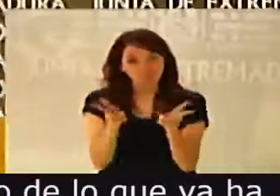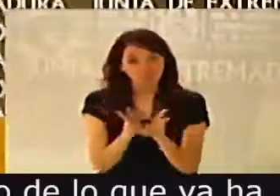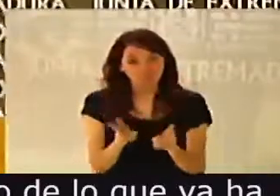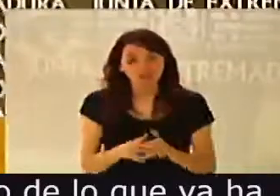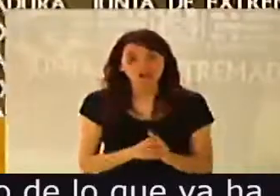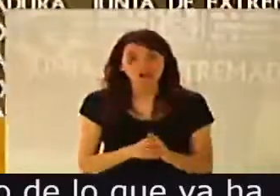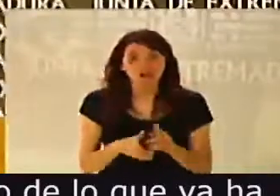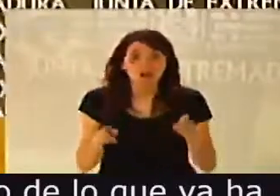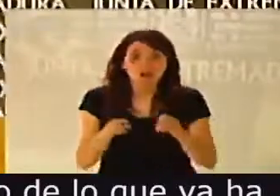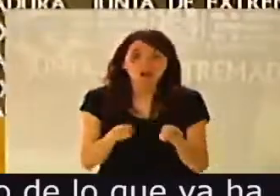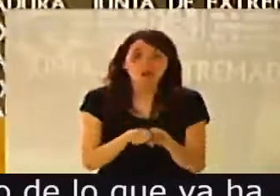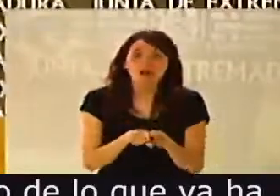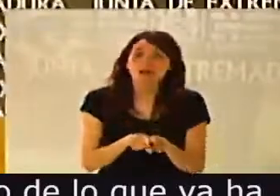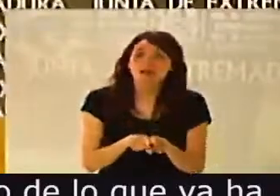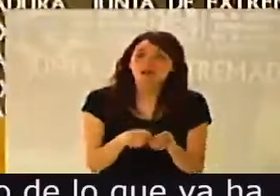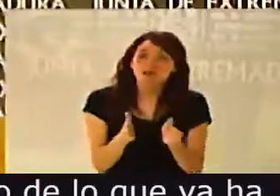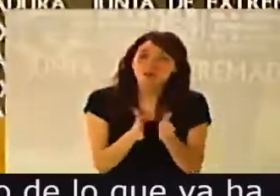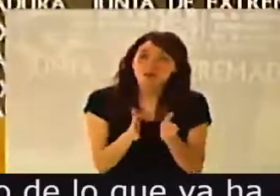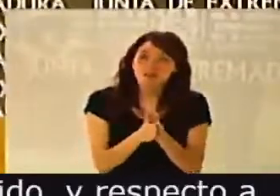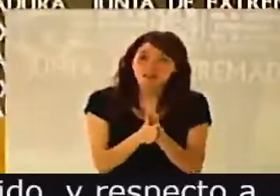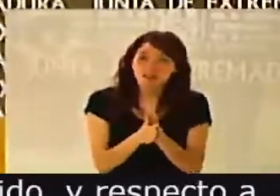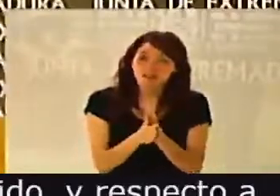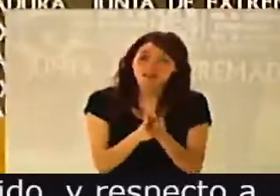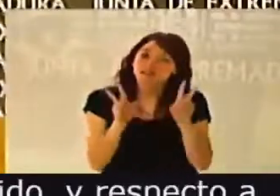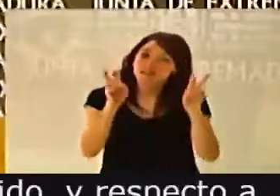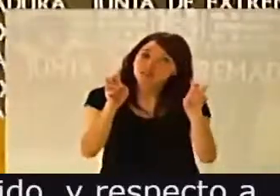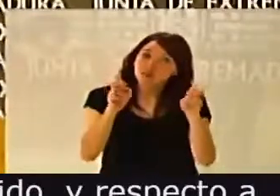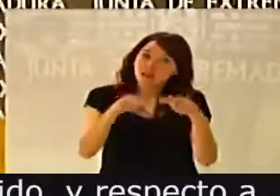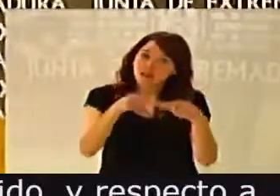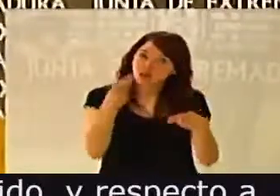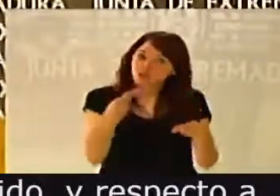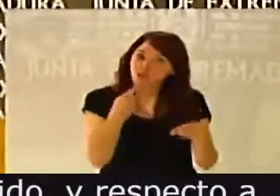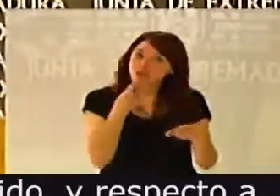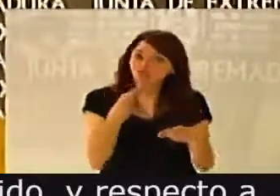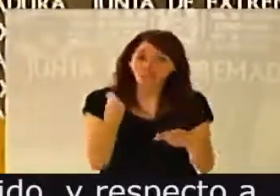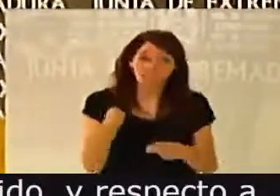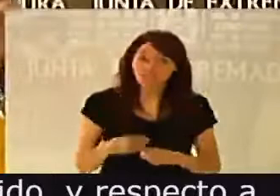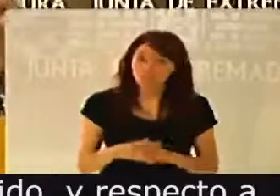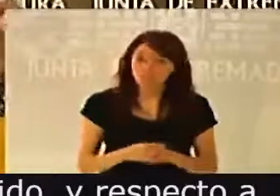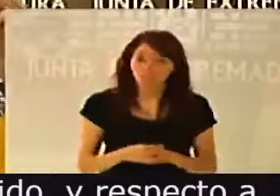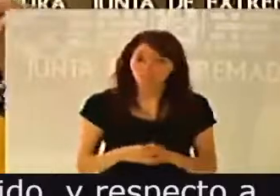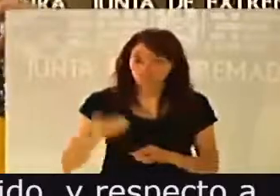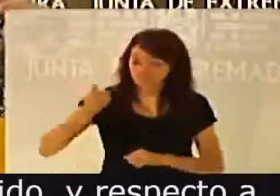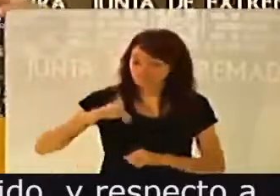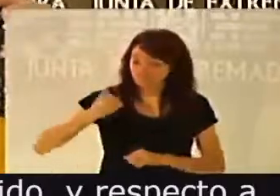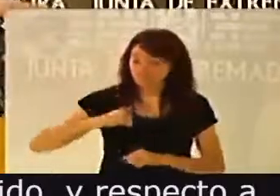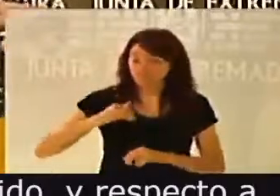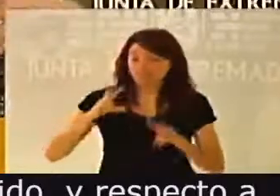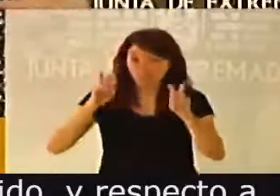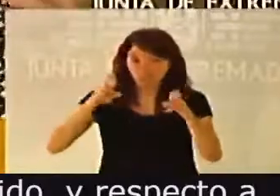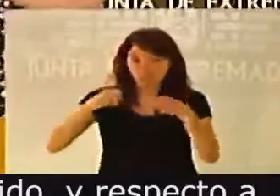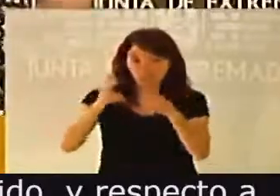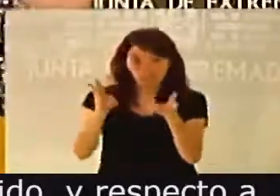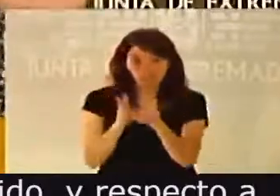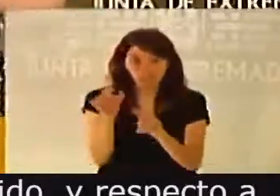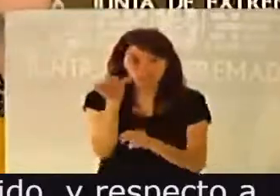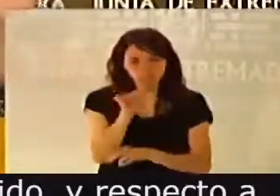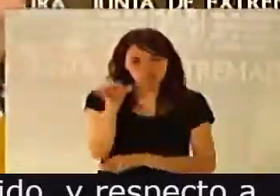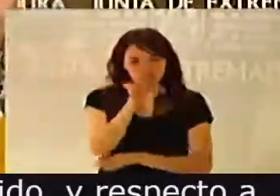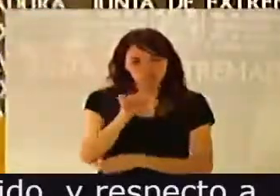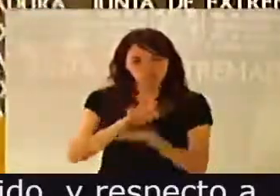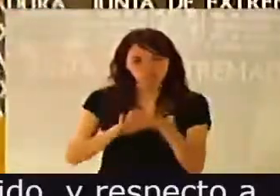que le refería a su compañera con el tema de la frontera. Venimos trabajando en el asunto de las piscinas ya varias